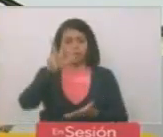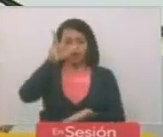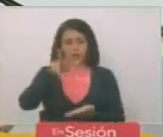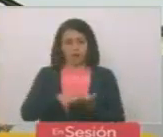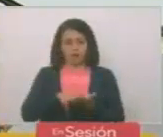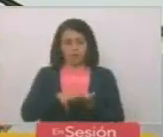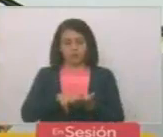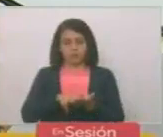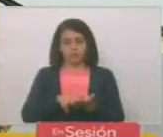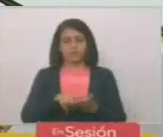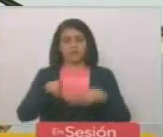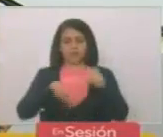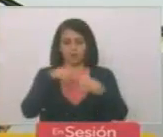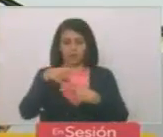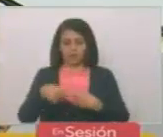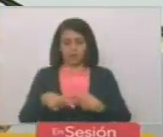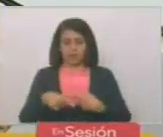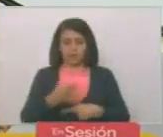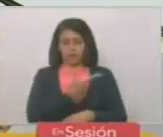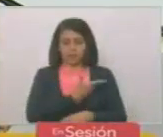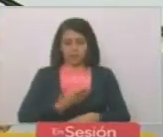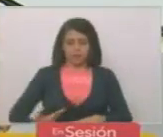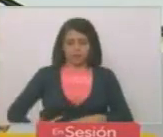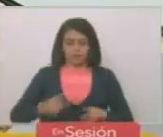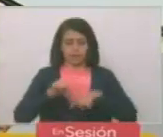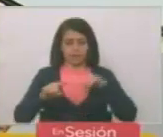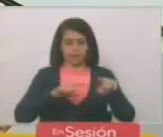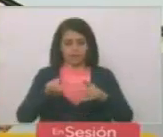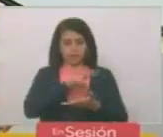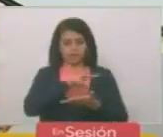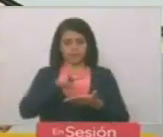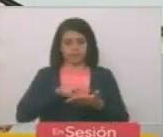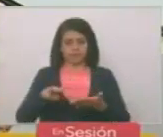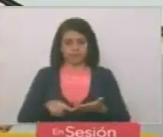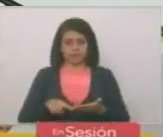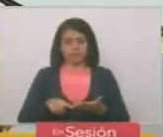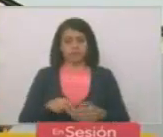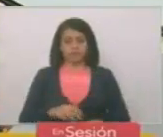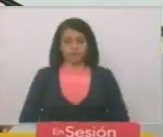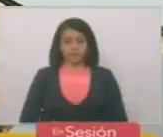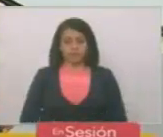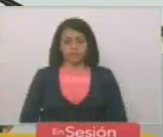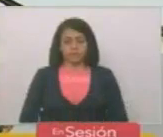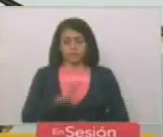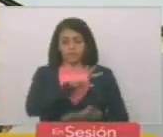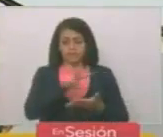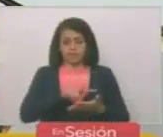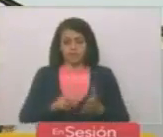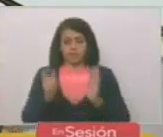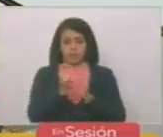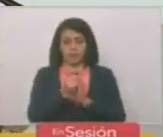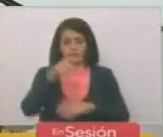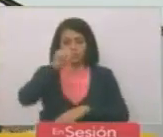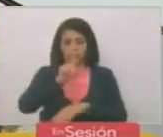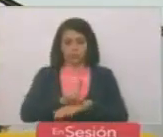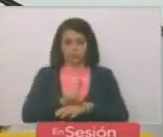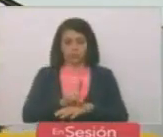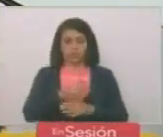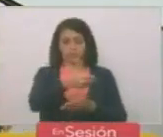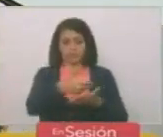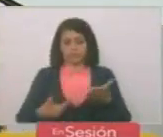aprobada. A continuación, el presidente ordenó dar lectura a la cuenta. Se leyó el punto único de la